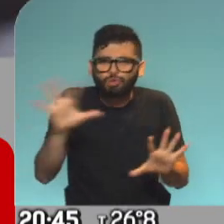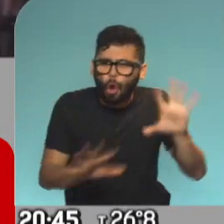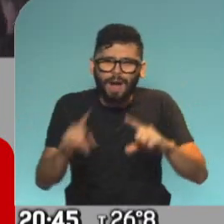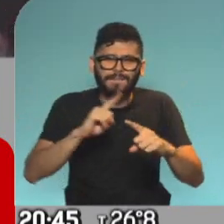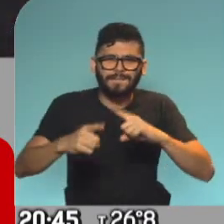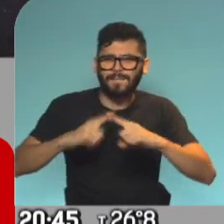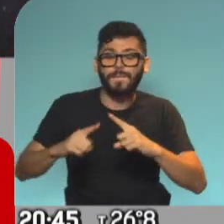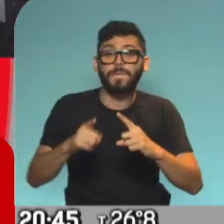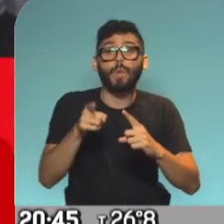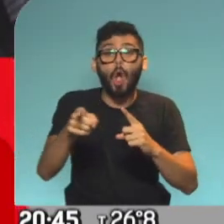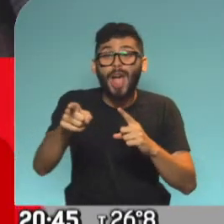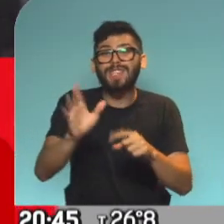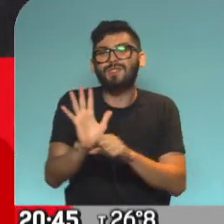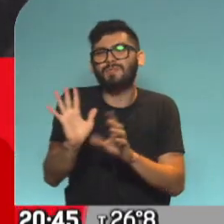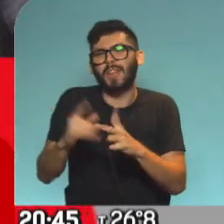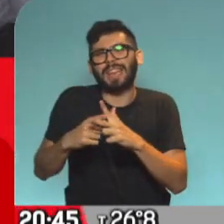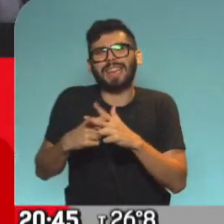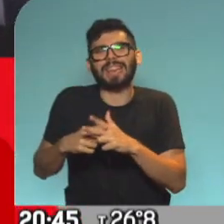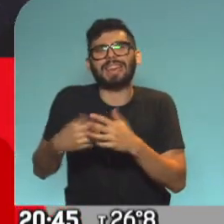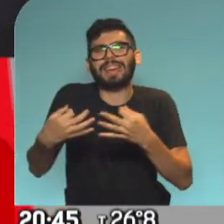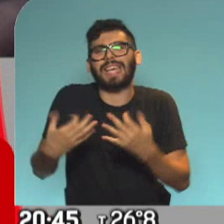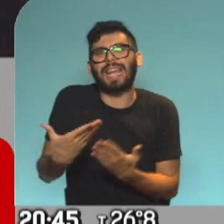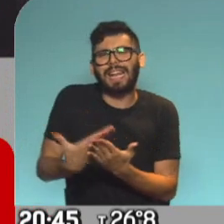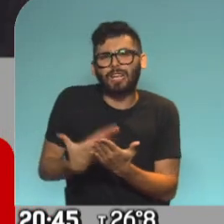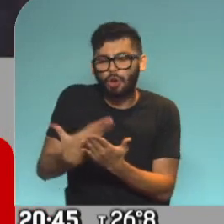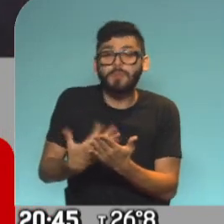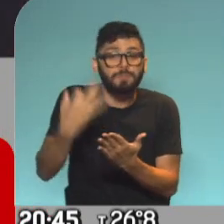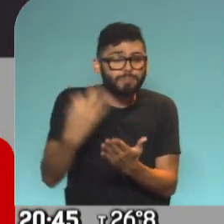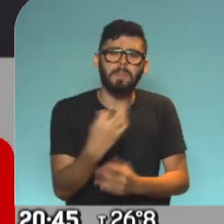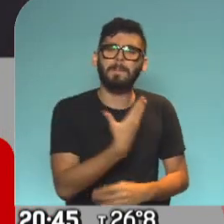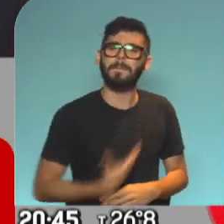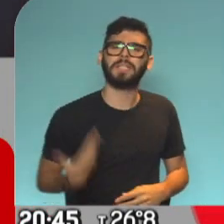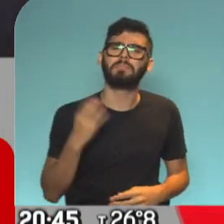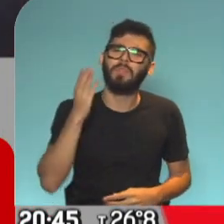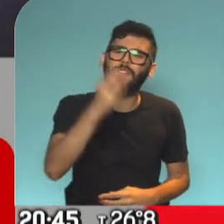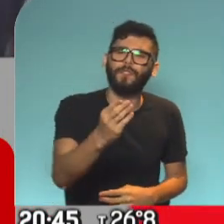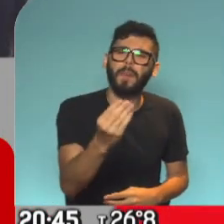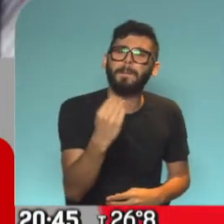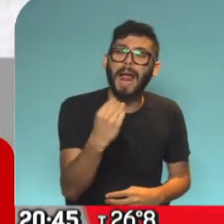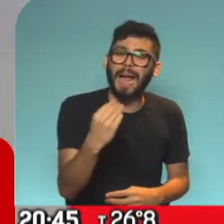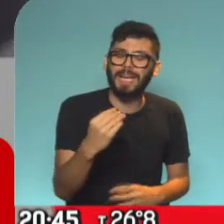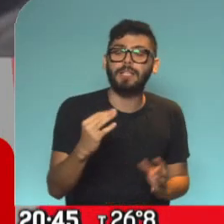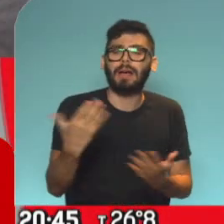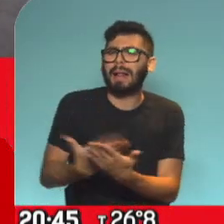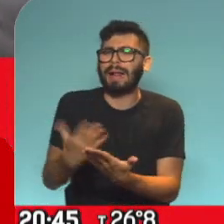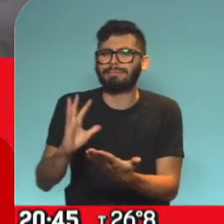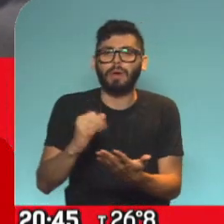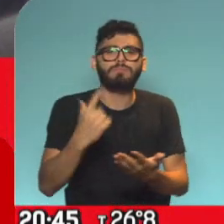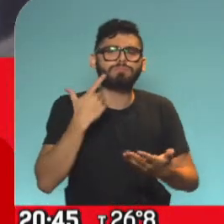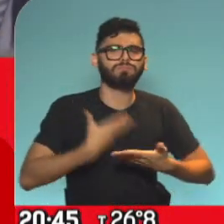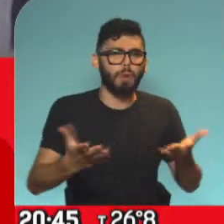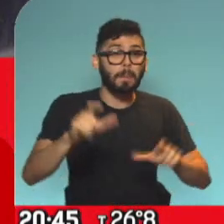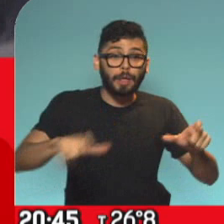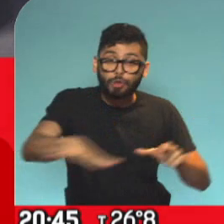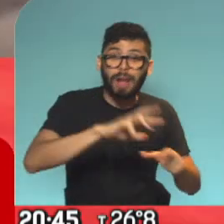que eso, que quizás es lo más instrumental, yo creo que lo que el presidente es a mostrarle a los sanjuaninos y sanjuaninas que no